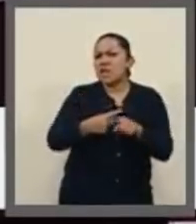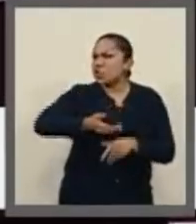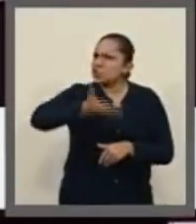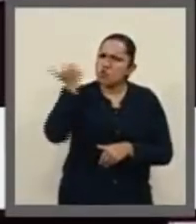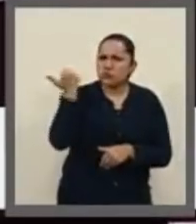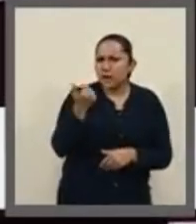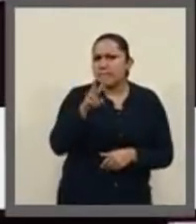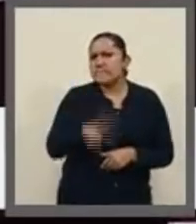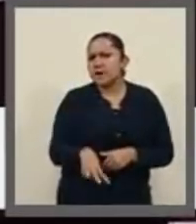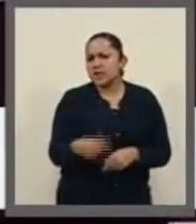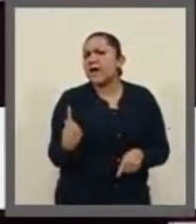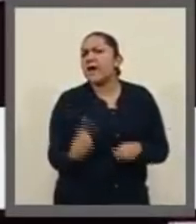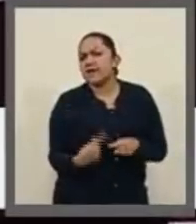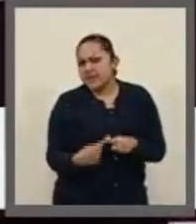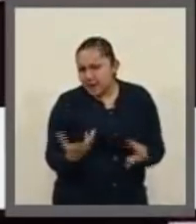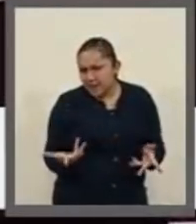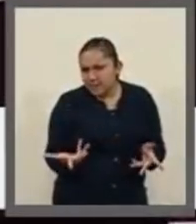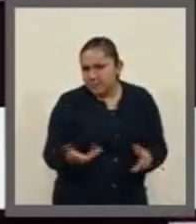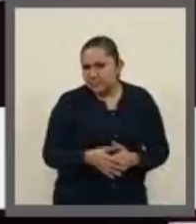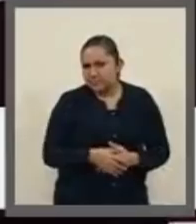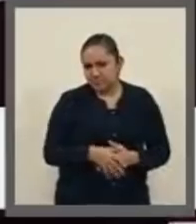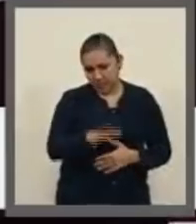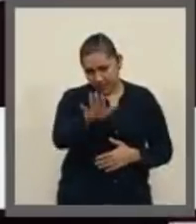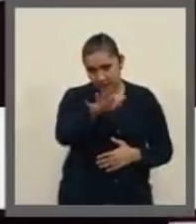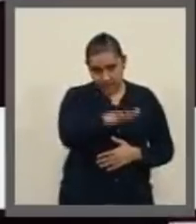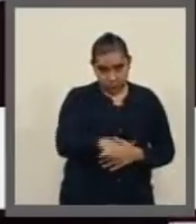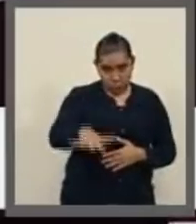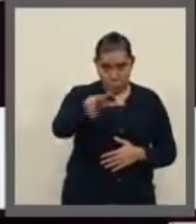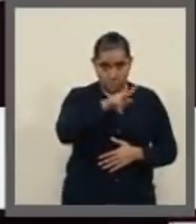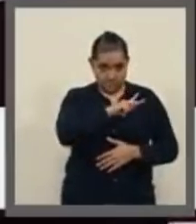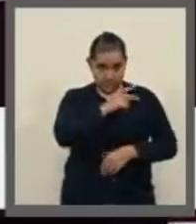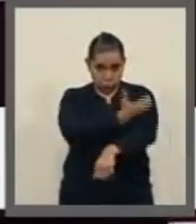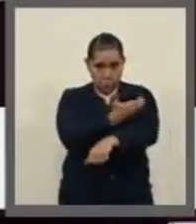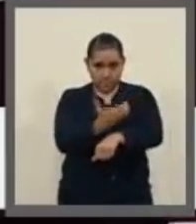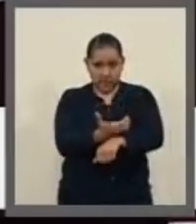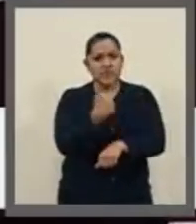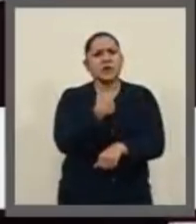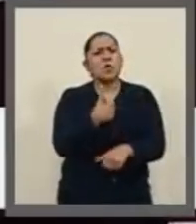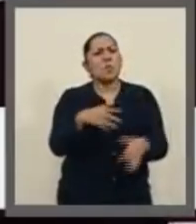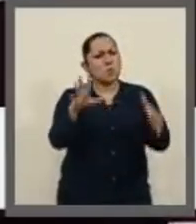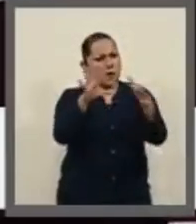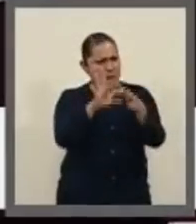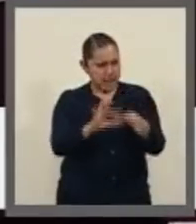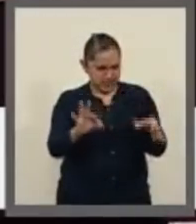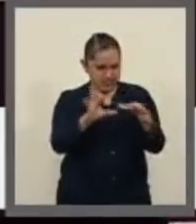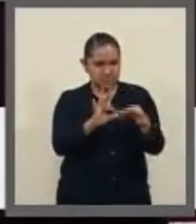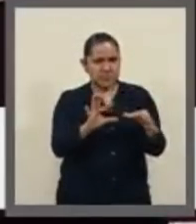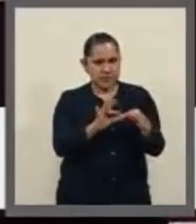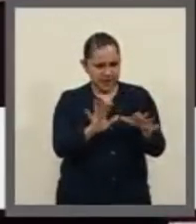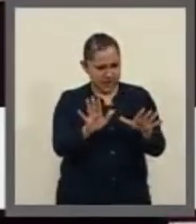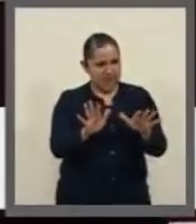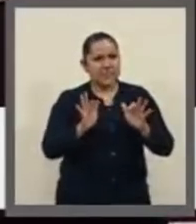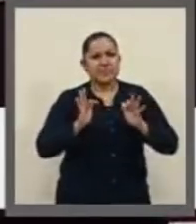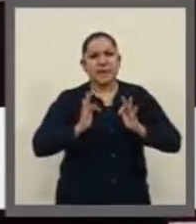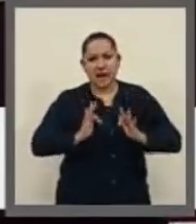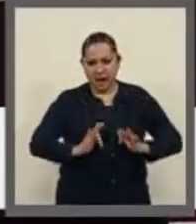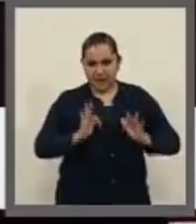Y a mis compañeros les digo algo, tranquilos, porque cuando pasa y les favorece le